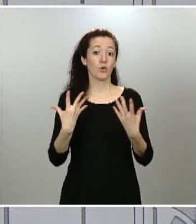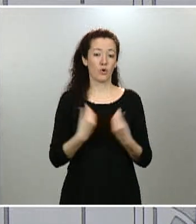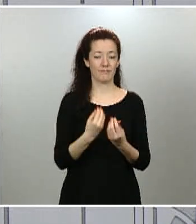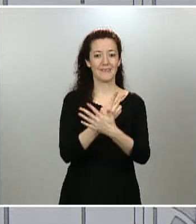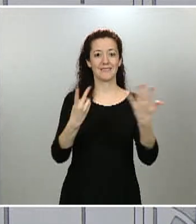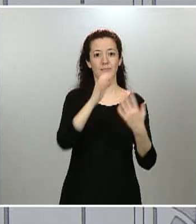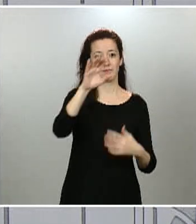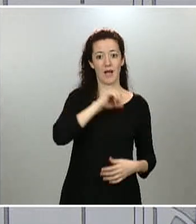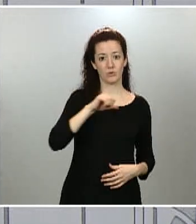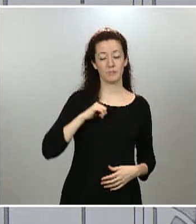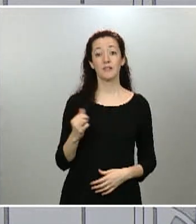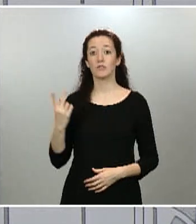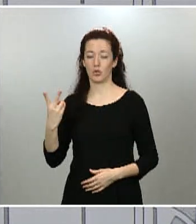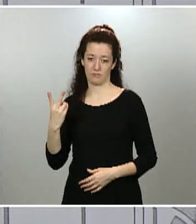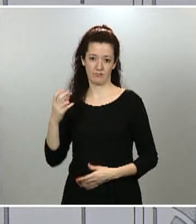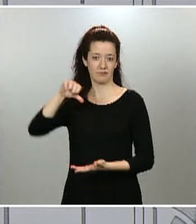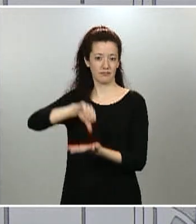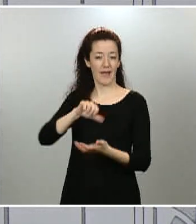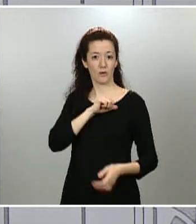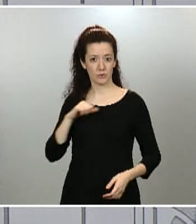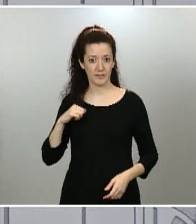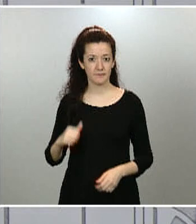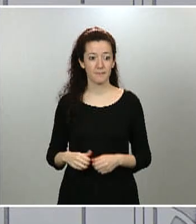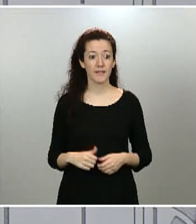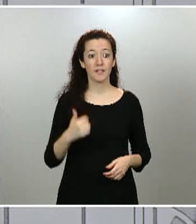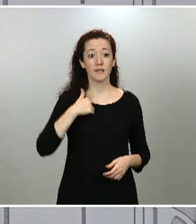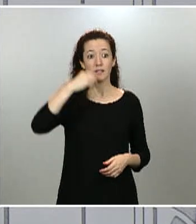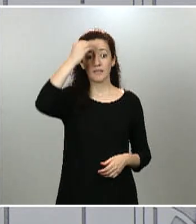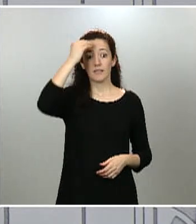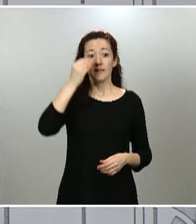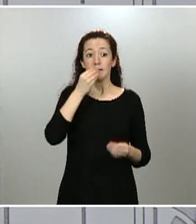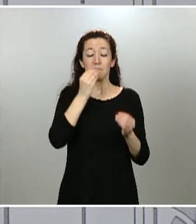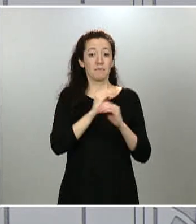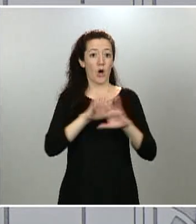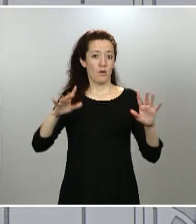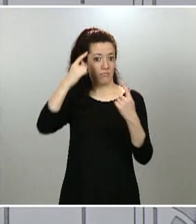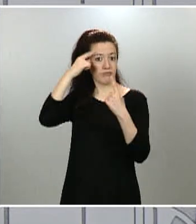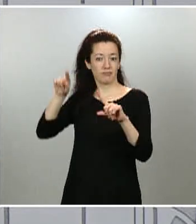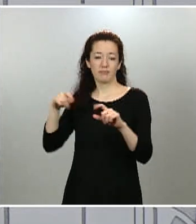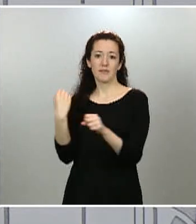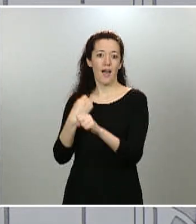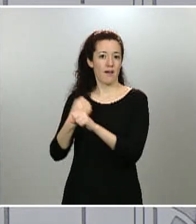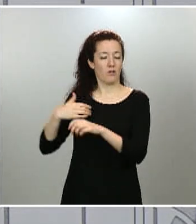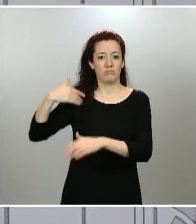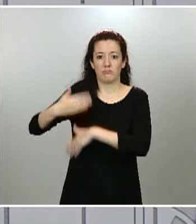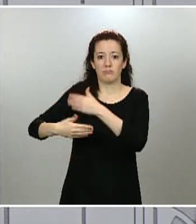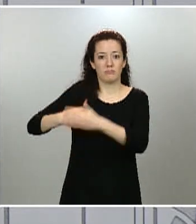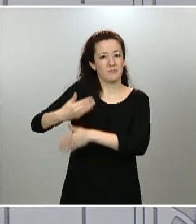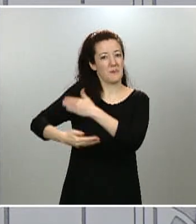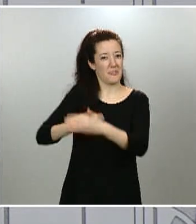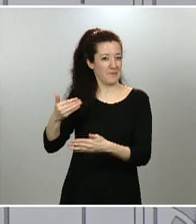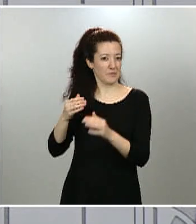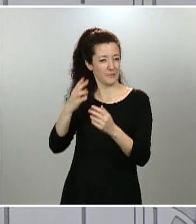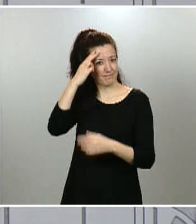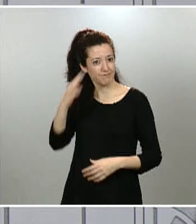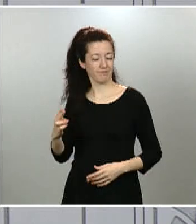ciudades autónomas. Y yo creo que lo mejor que podemos hacer es dejar que hagan su trabajo correctamente y de la forma más independiente posible.